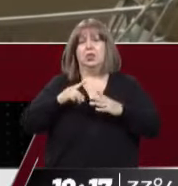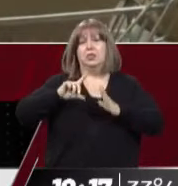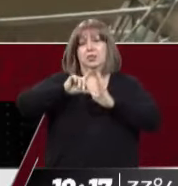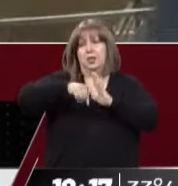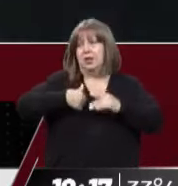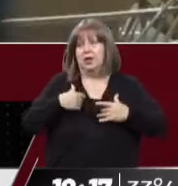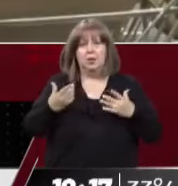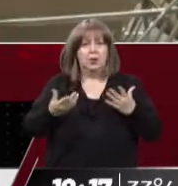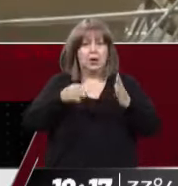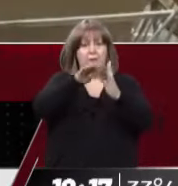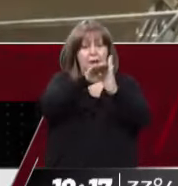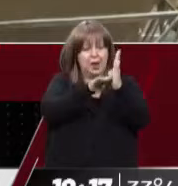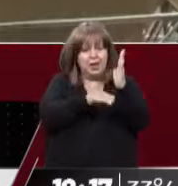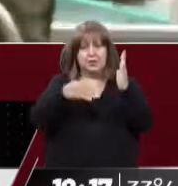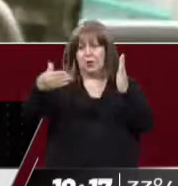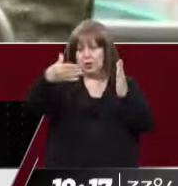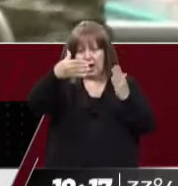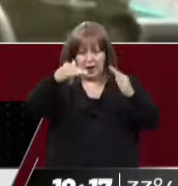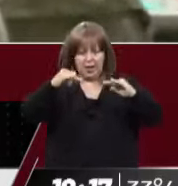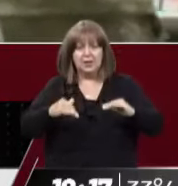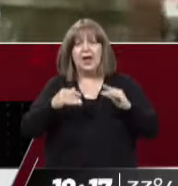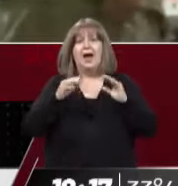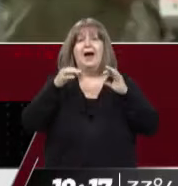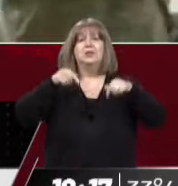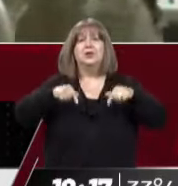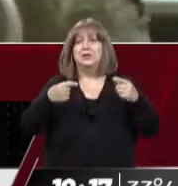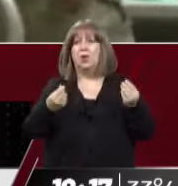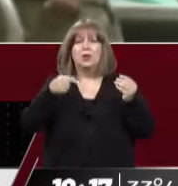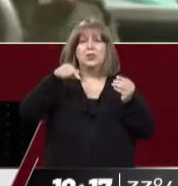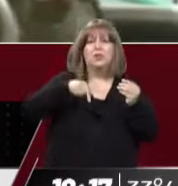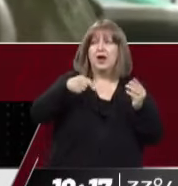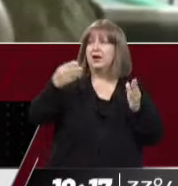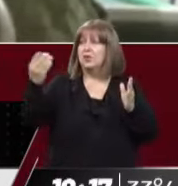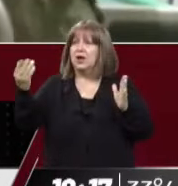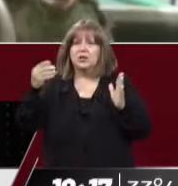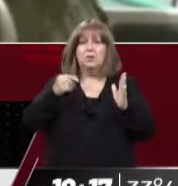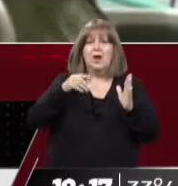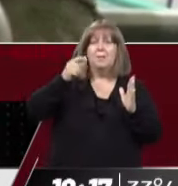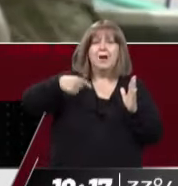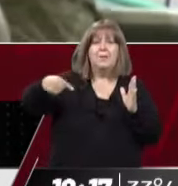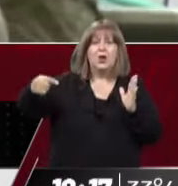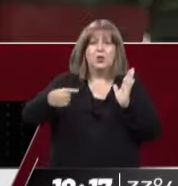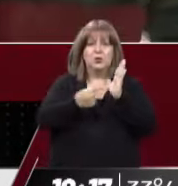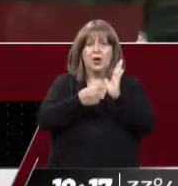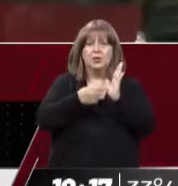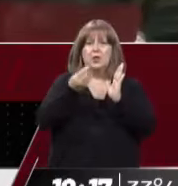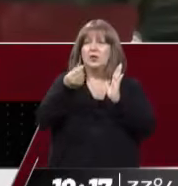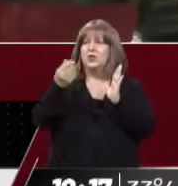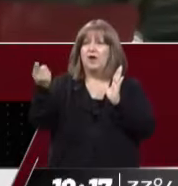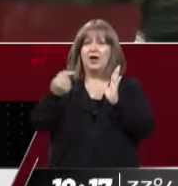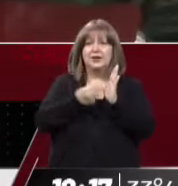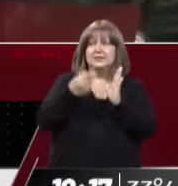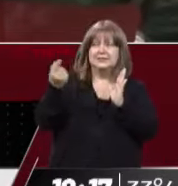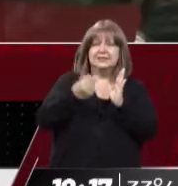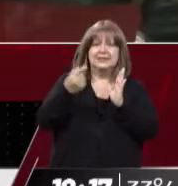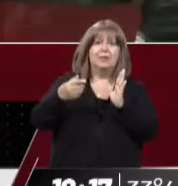porque habían algunas listas que estamos actualizando. Así que con ese 4%, ojalá que sea distinto